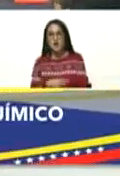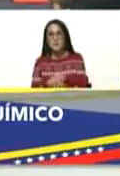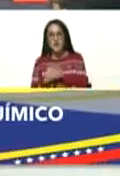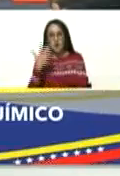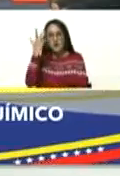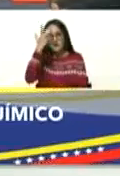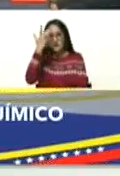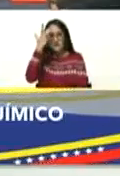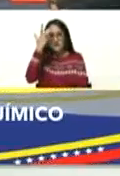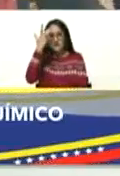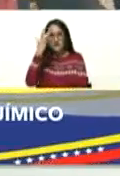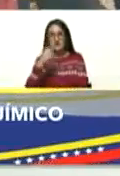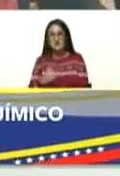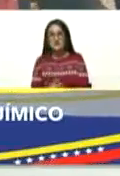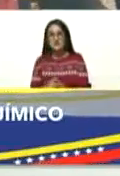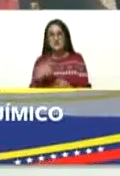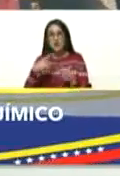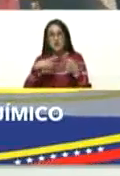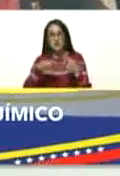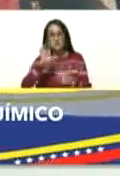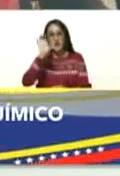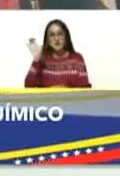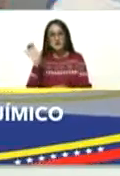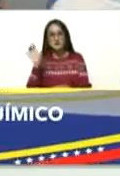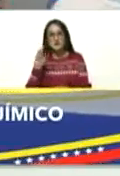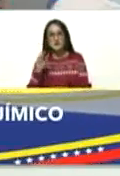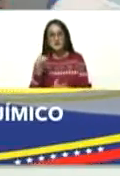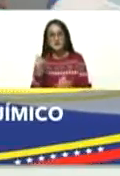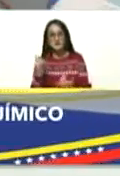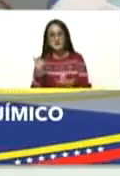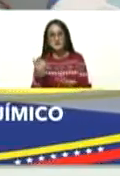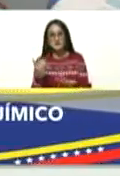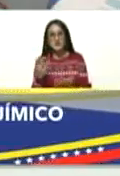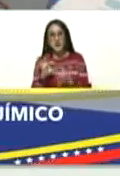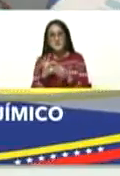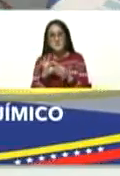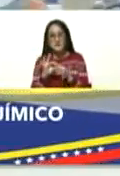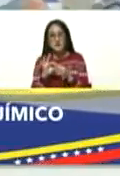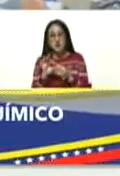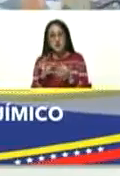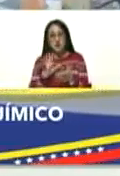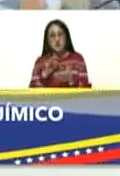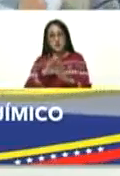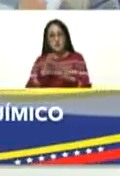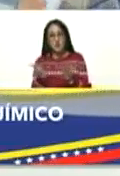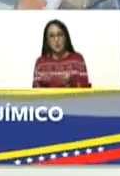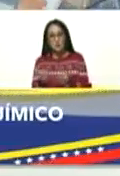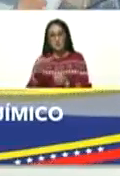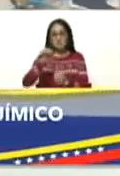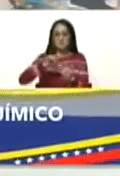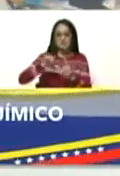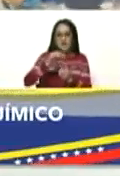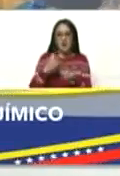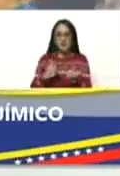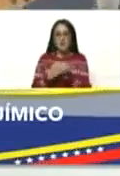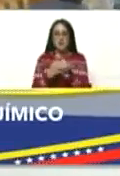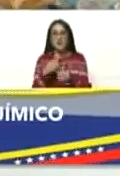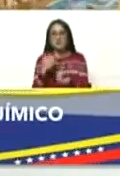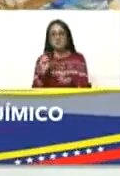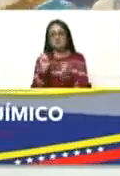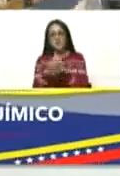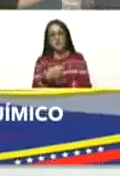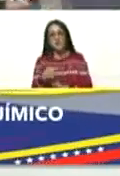India, Bielorrusia y bueno, pare usted de contar los amigos que tenemos en el mundo para ayudarnos en la gran revolución